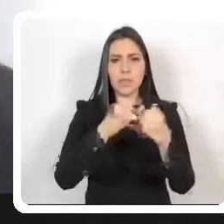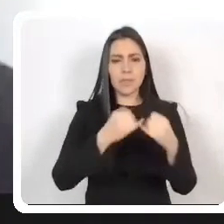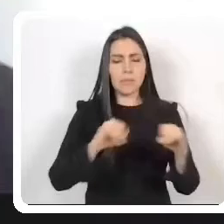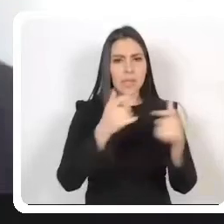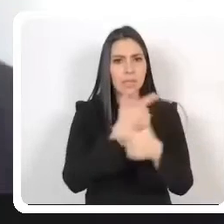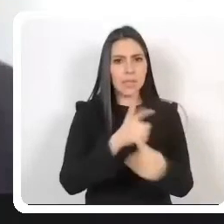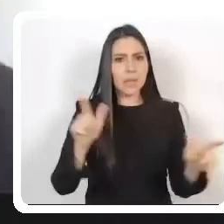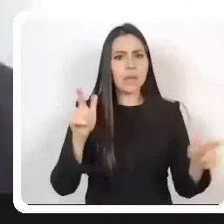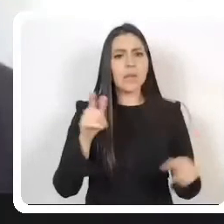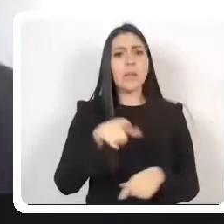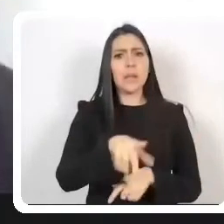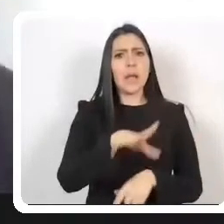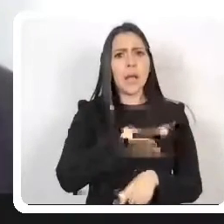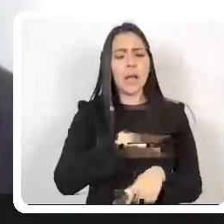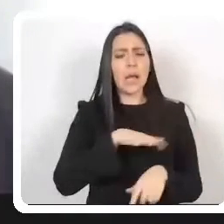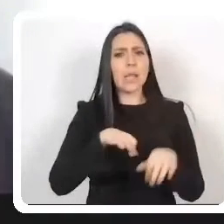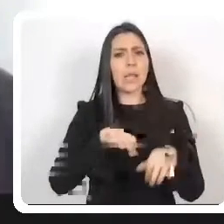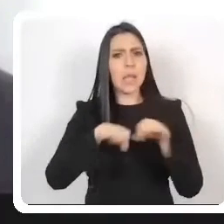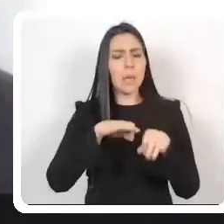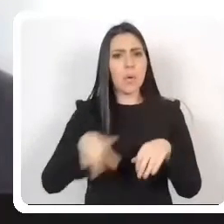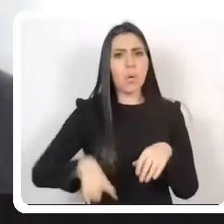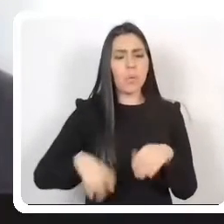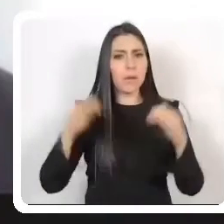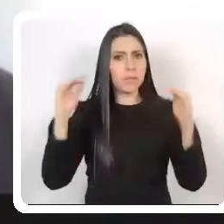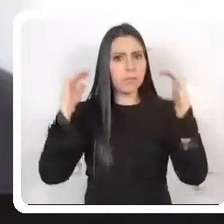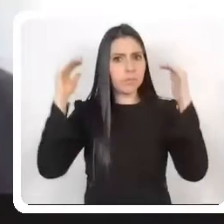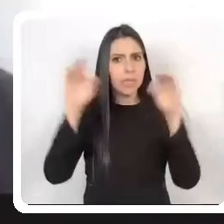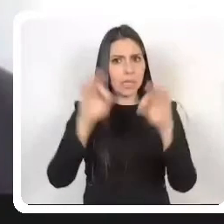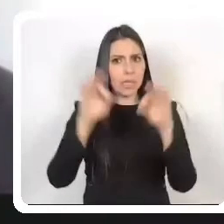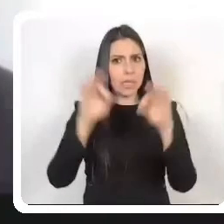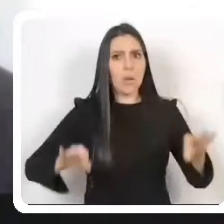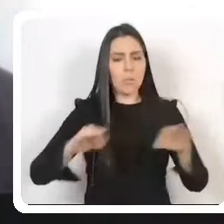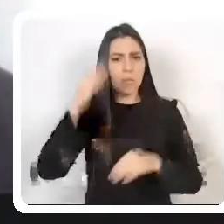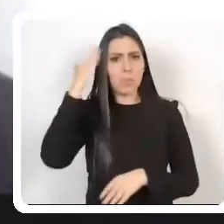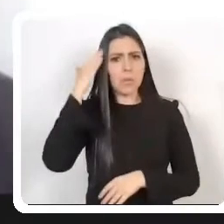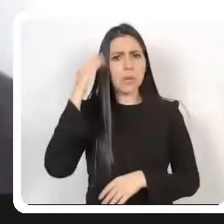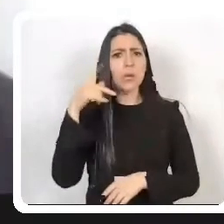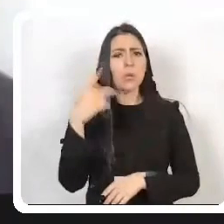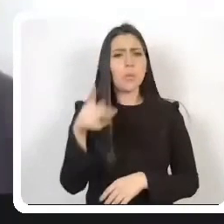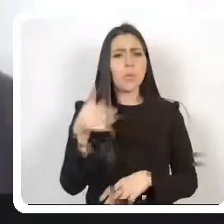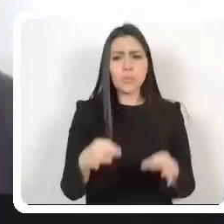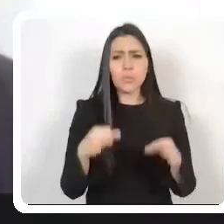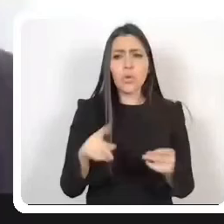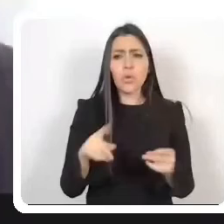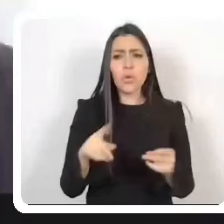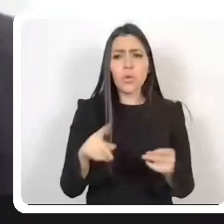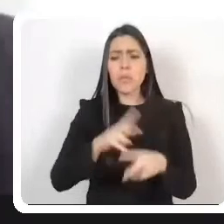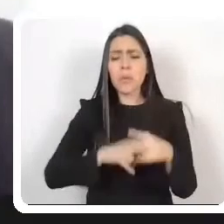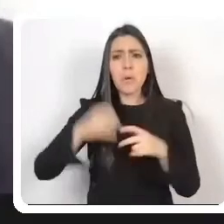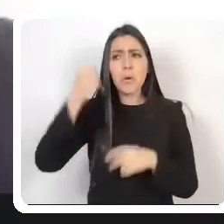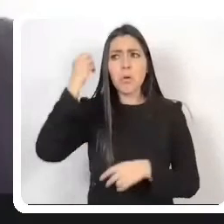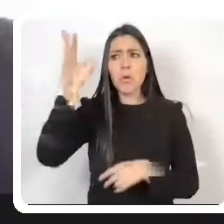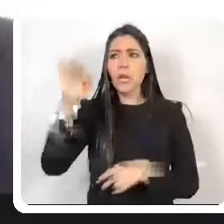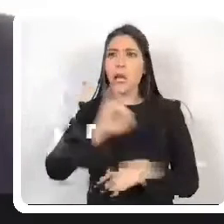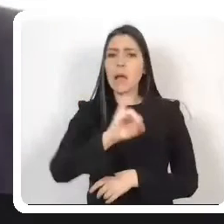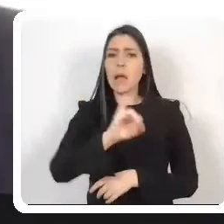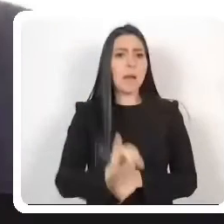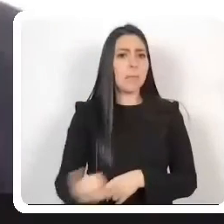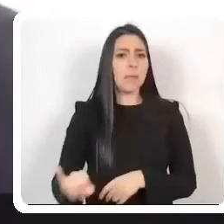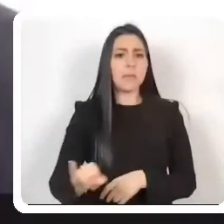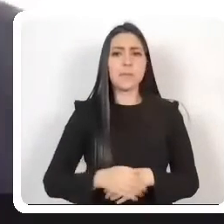en importantes cargos públicos, nunca olvidó sus orígenes. Fomentó